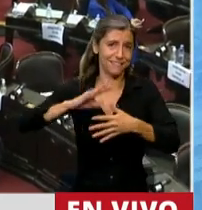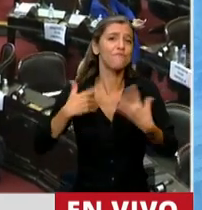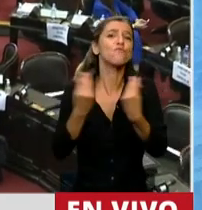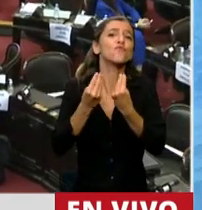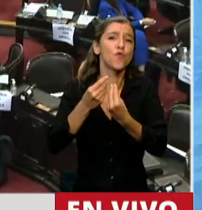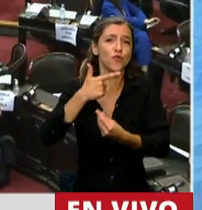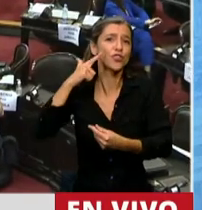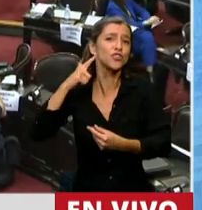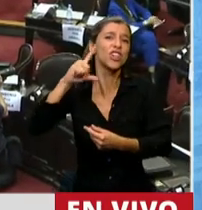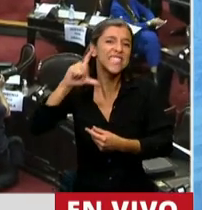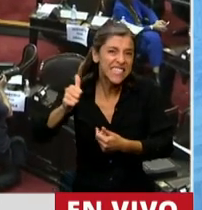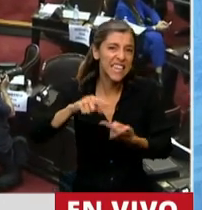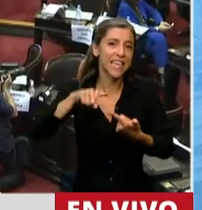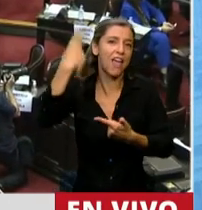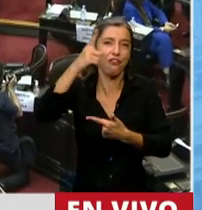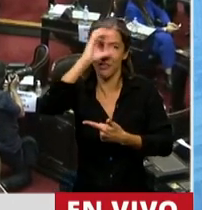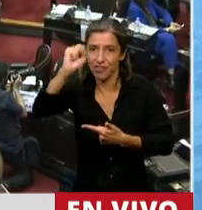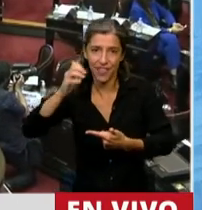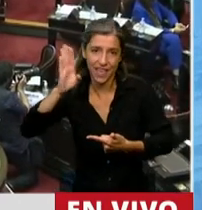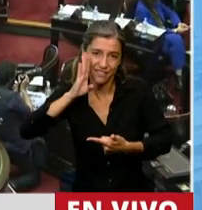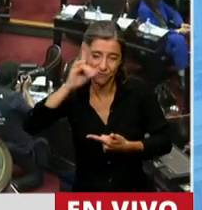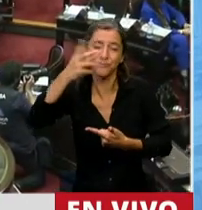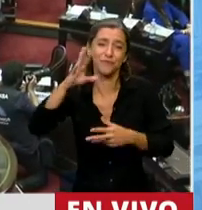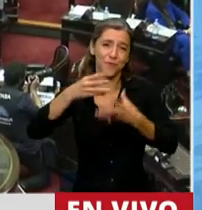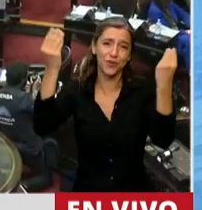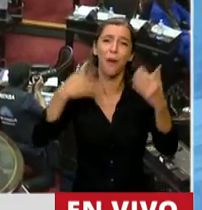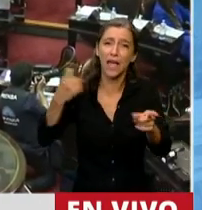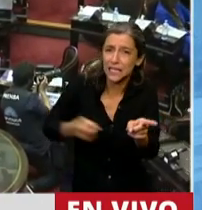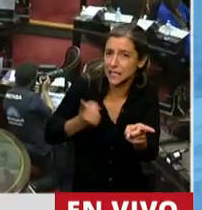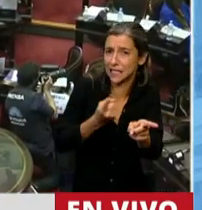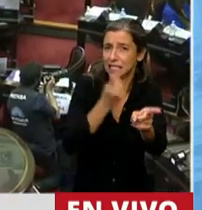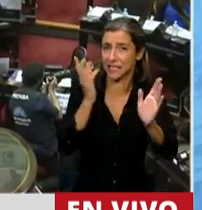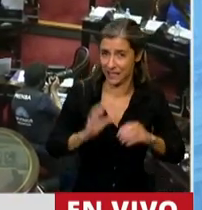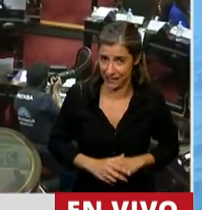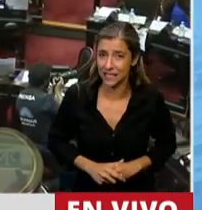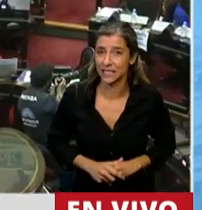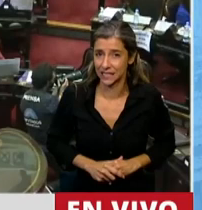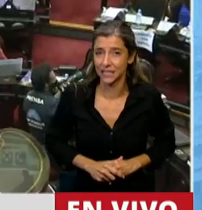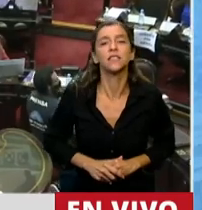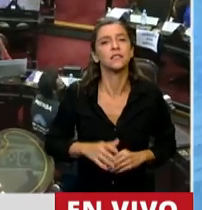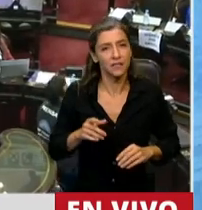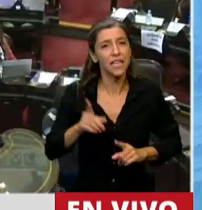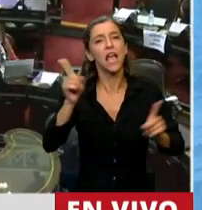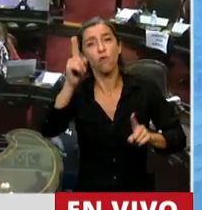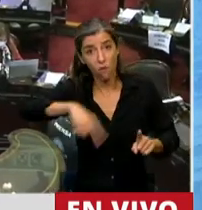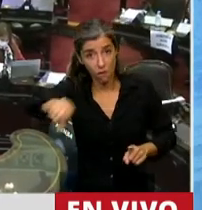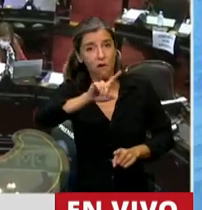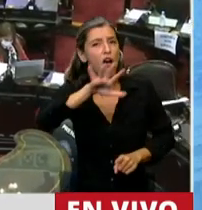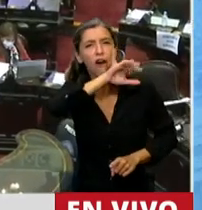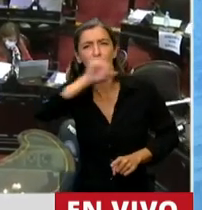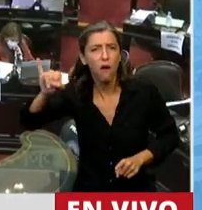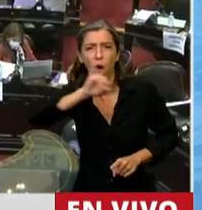por las embajadas yanquis, donde conviven muchas veces muchos de los que aquí vienen a hacer denuncias y donde